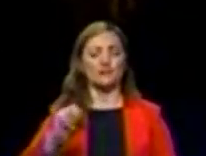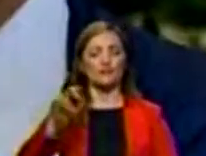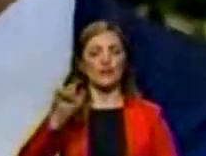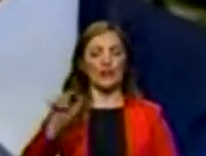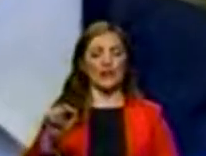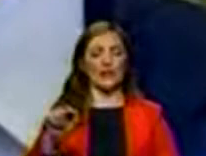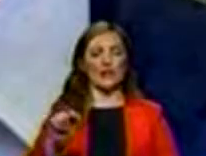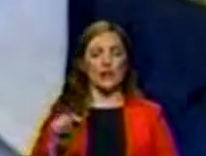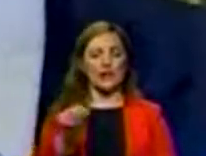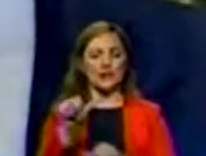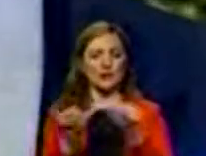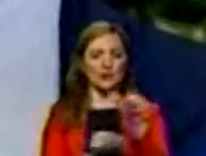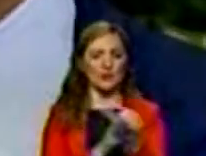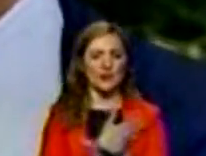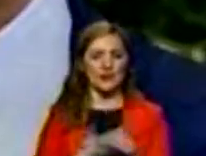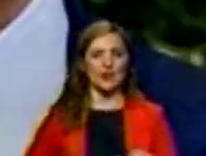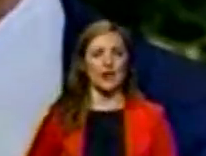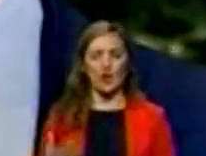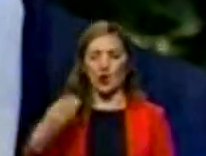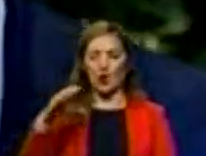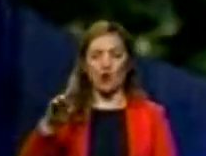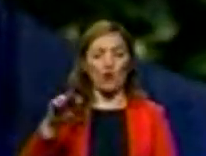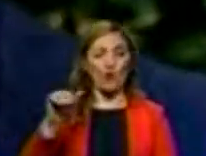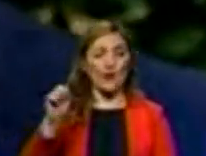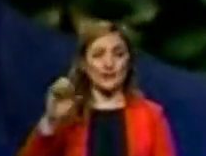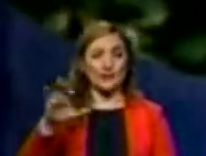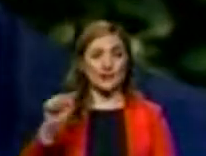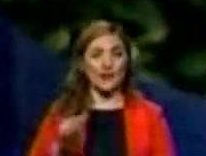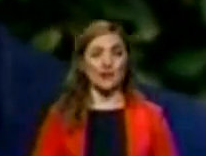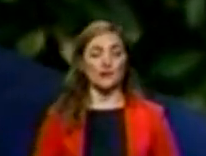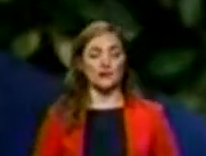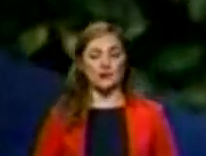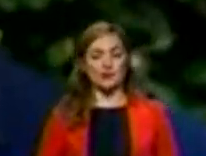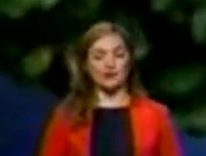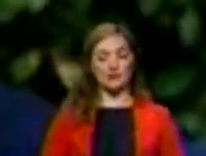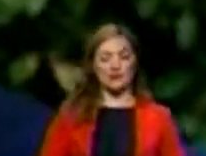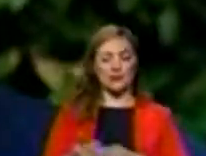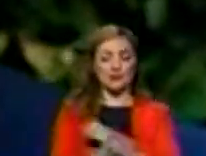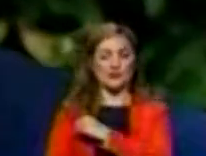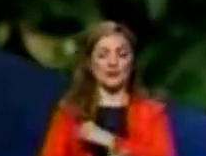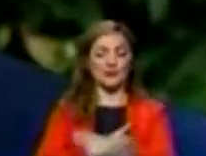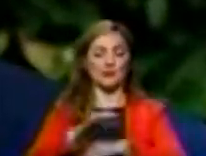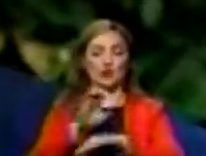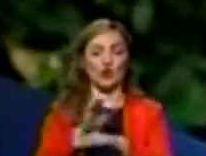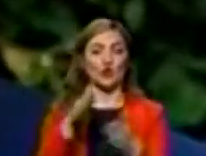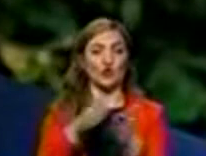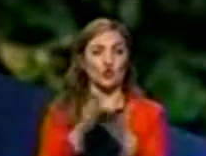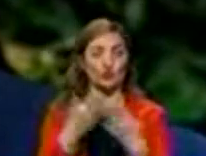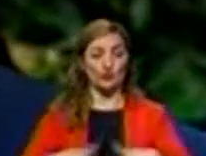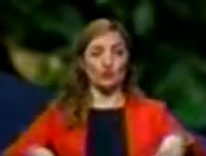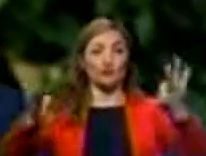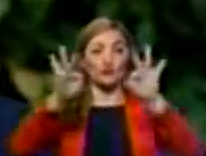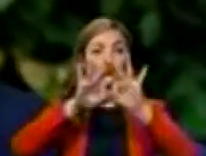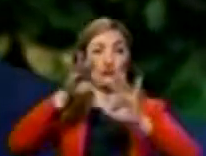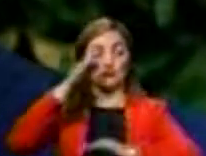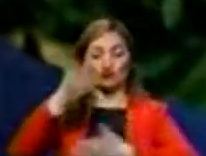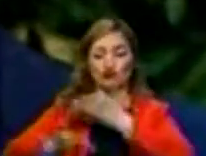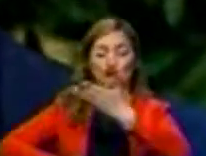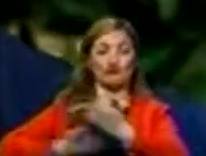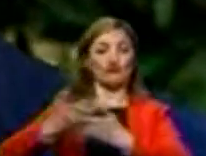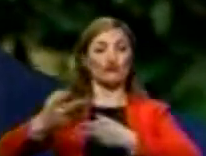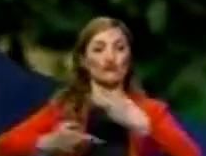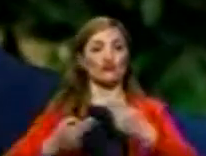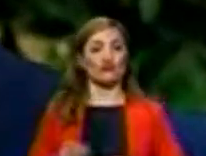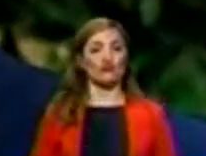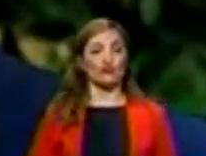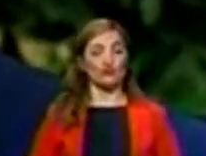Cuesta. Son países que, con respecto al Ecuador, constituyen socios importantes, no solamente en términos de intercambio comercial, sino